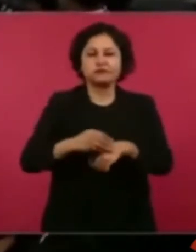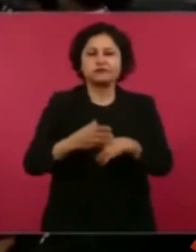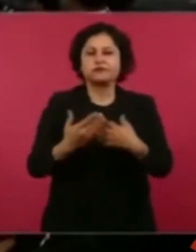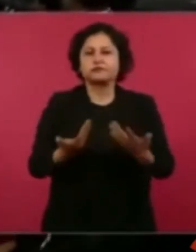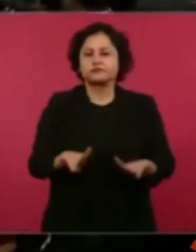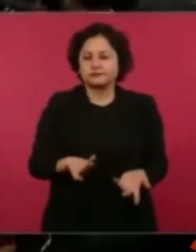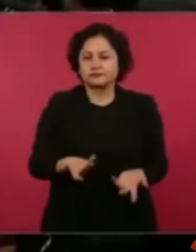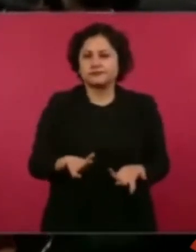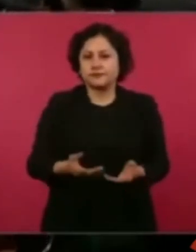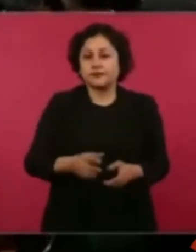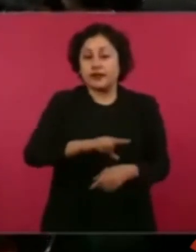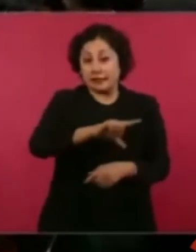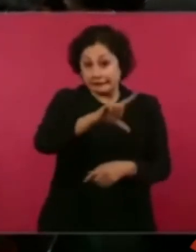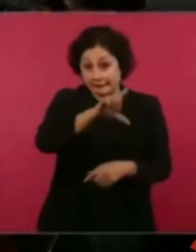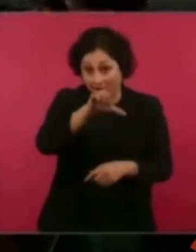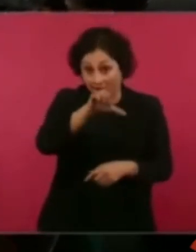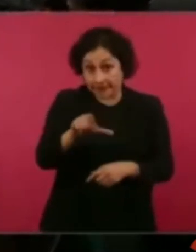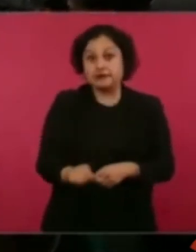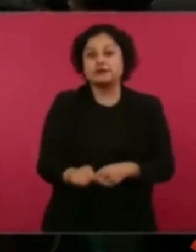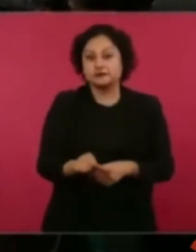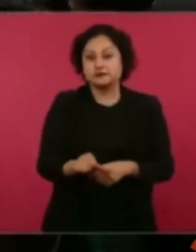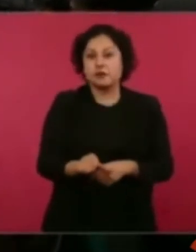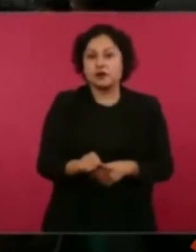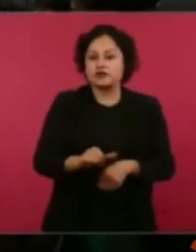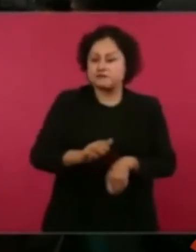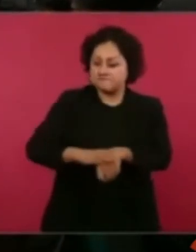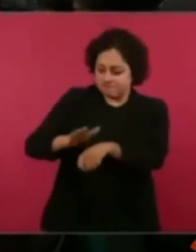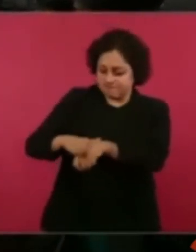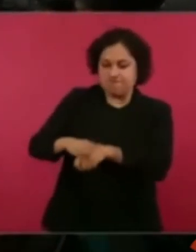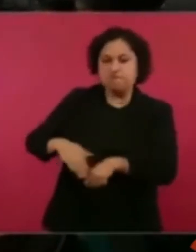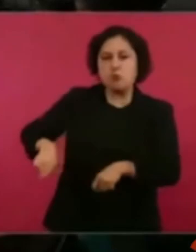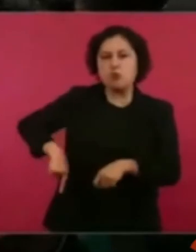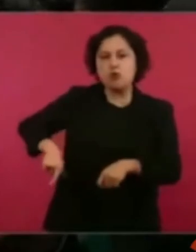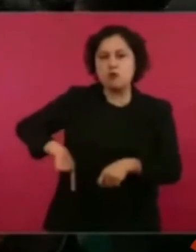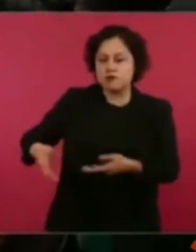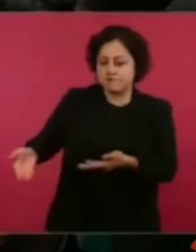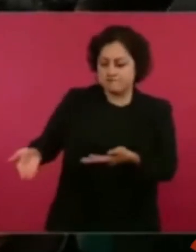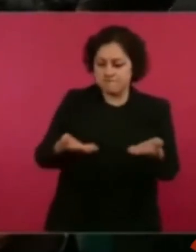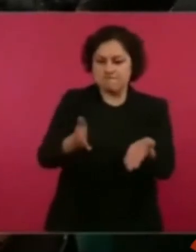obligaron al gobierno mexicano a firmar el tratado